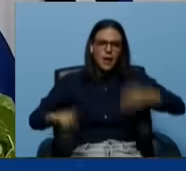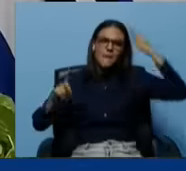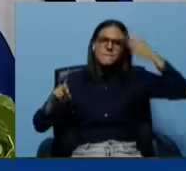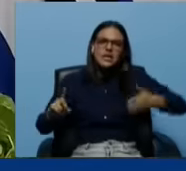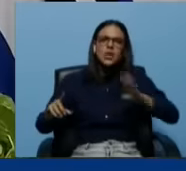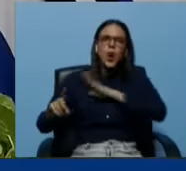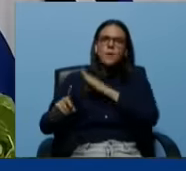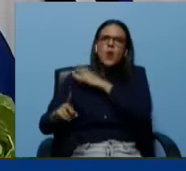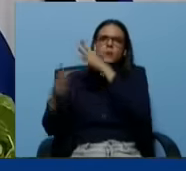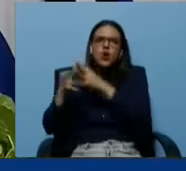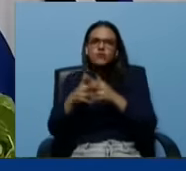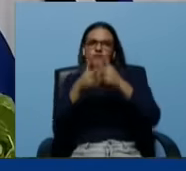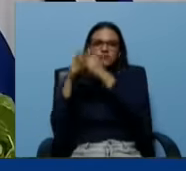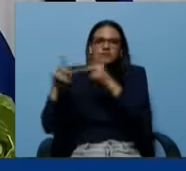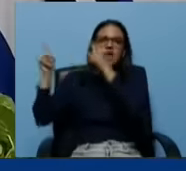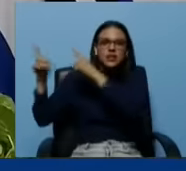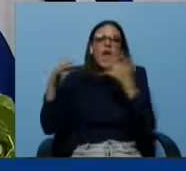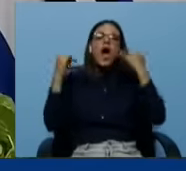también.